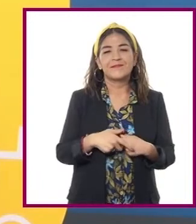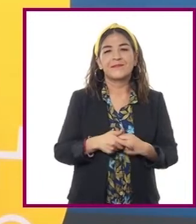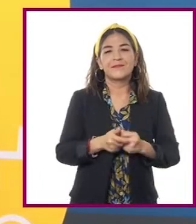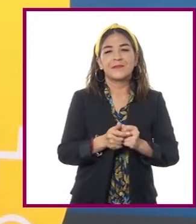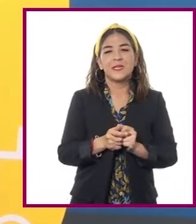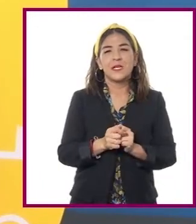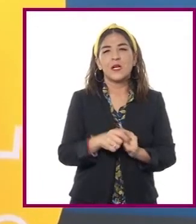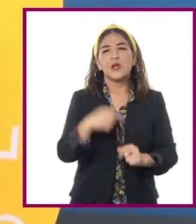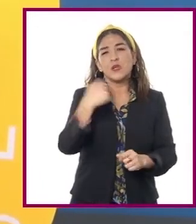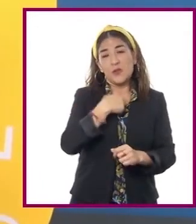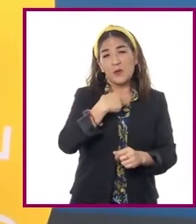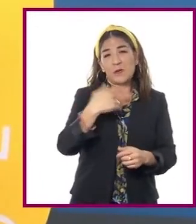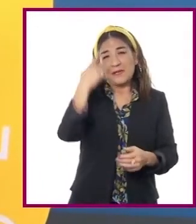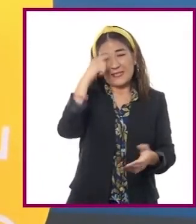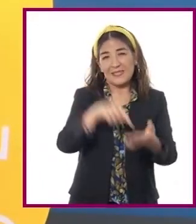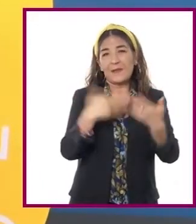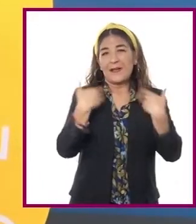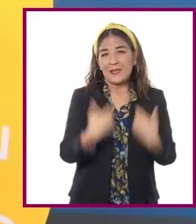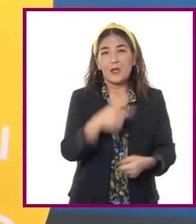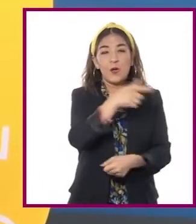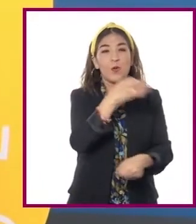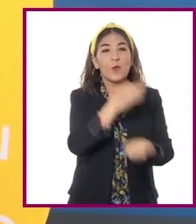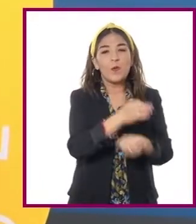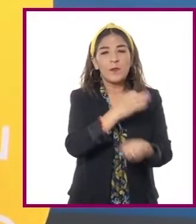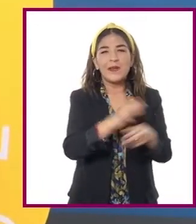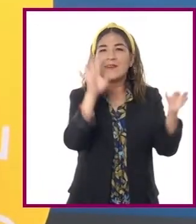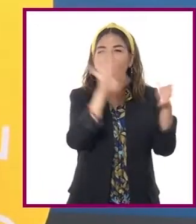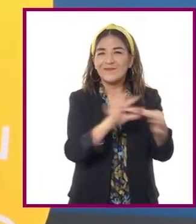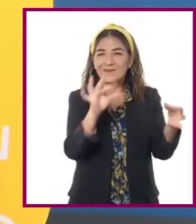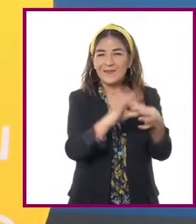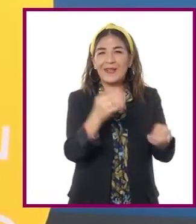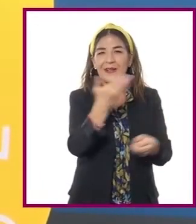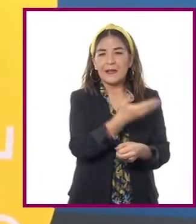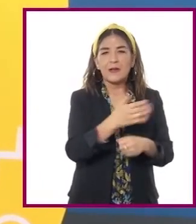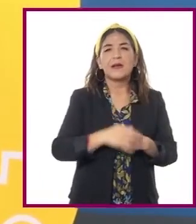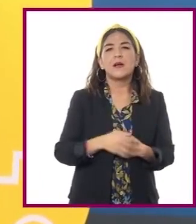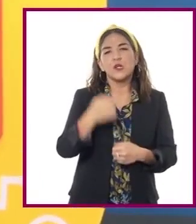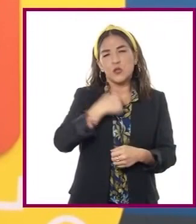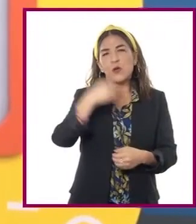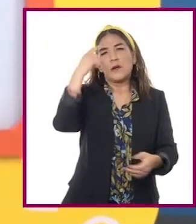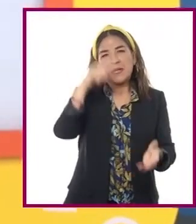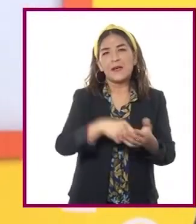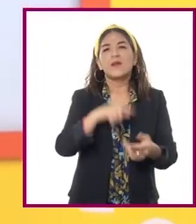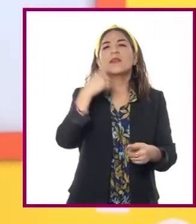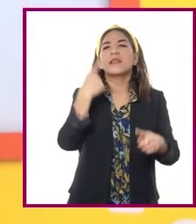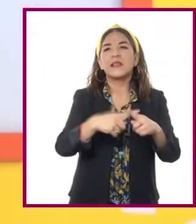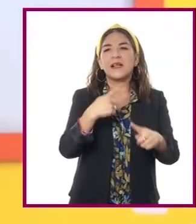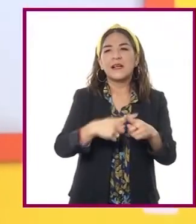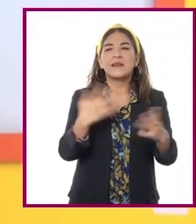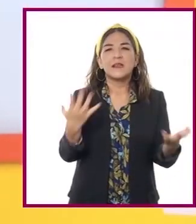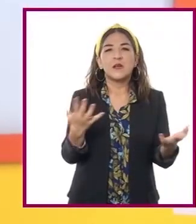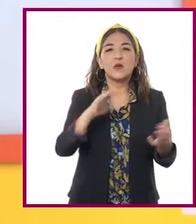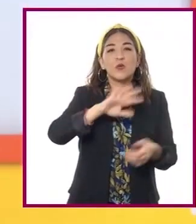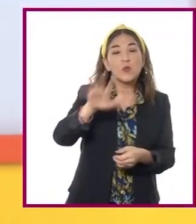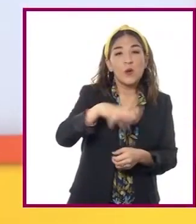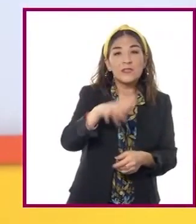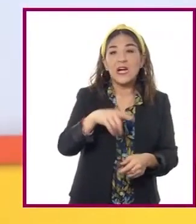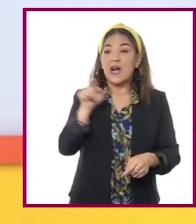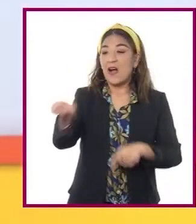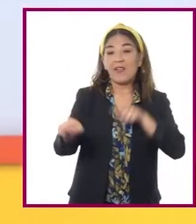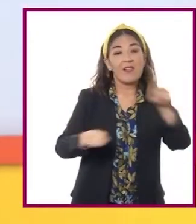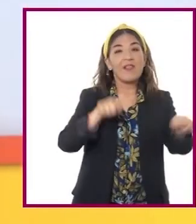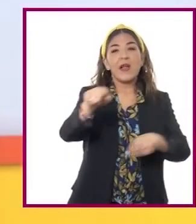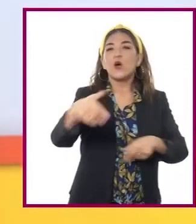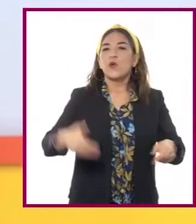Por lo que puedo entender, después de escuchar lo que nos ha explicado, considero que no se trata solo de buscar culpables